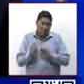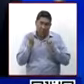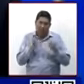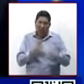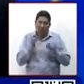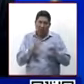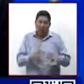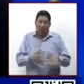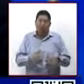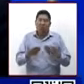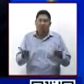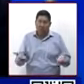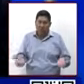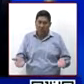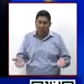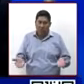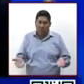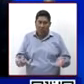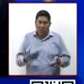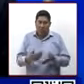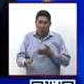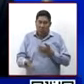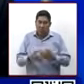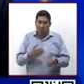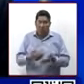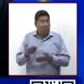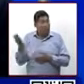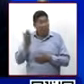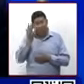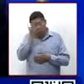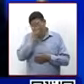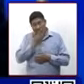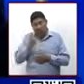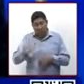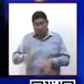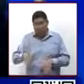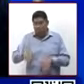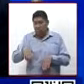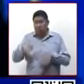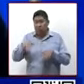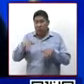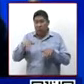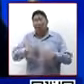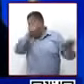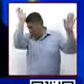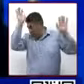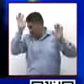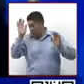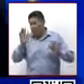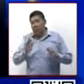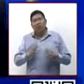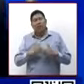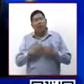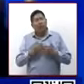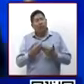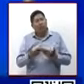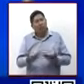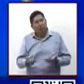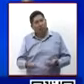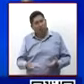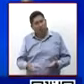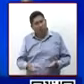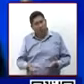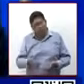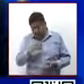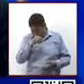Tener un cachorrito lindo, cualquier raza, es sí. Hermosa cuando es cachorrito. Va creciendo y mucha gente ya no es tan bonito, tan tierno,